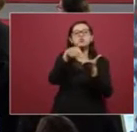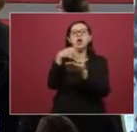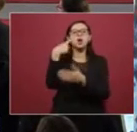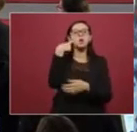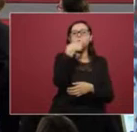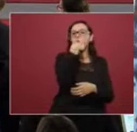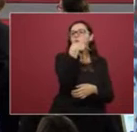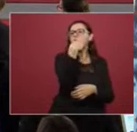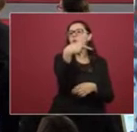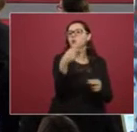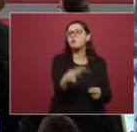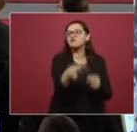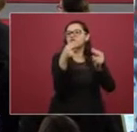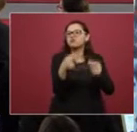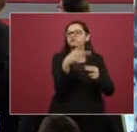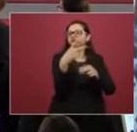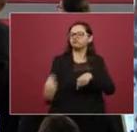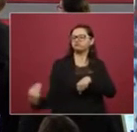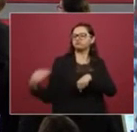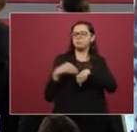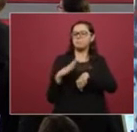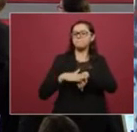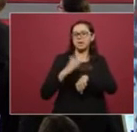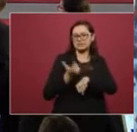muy interesante en la parte derecha